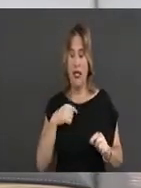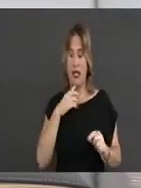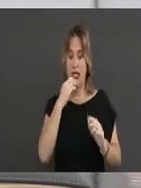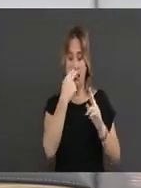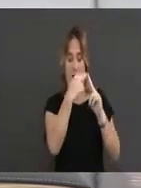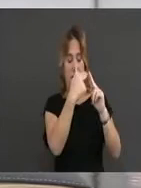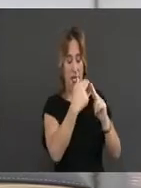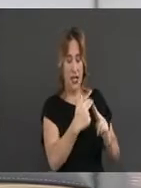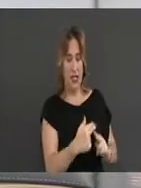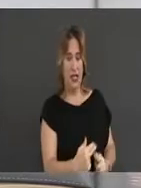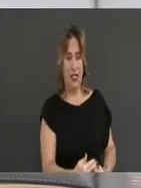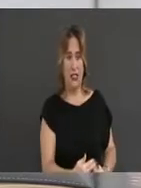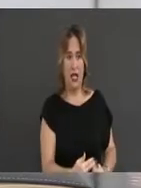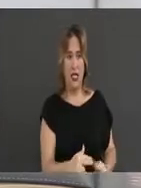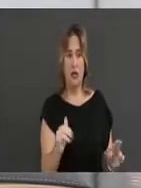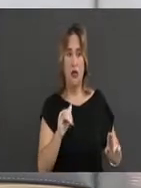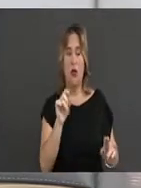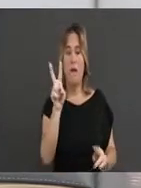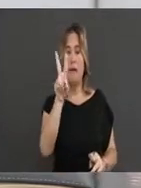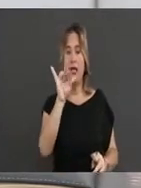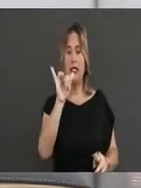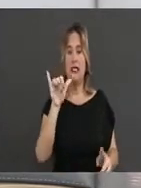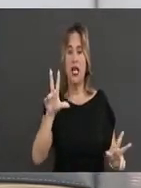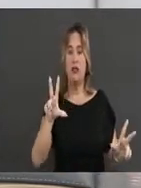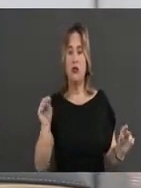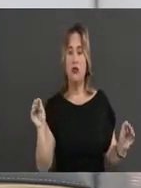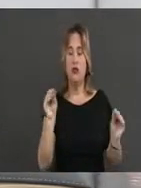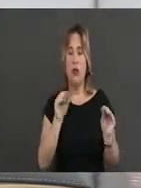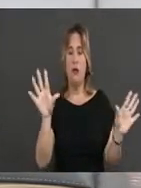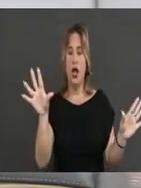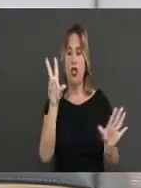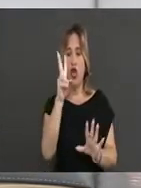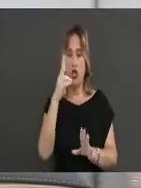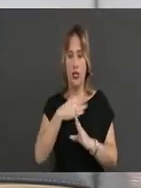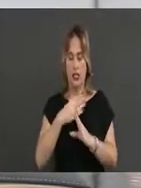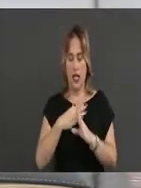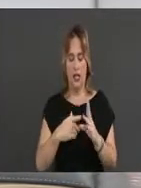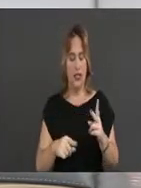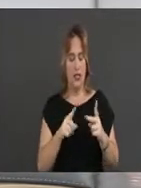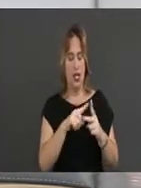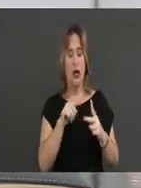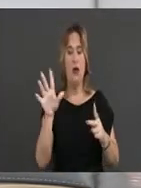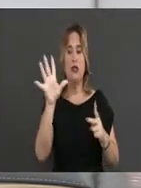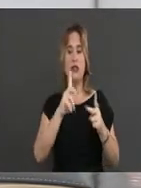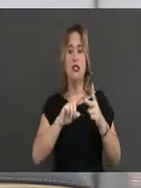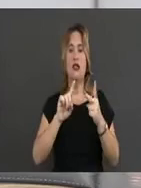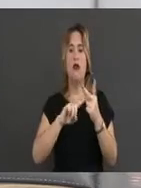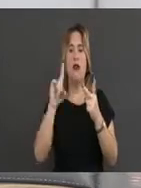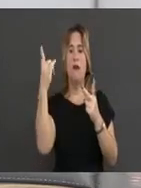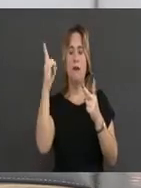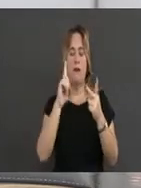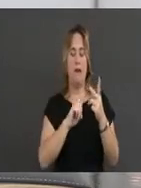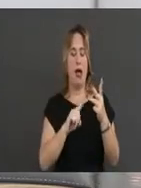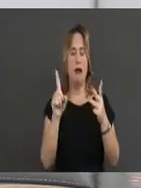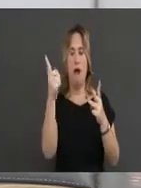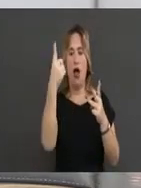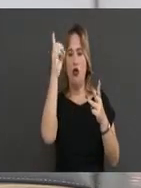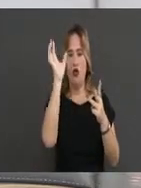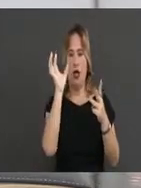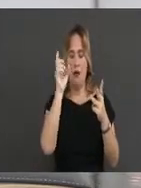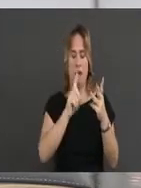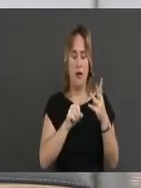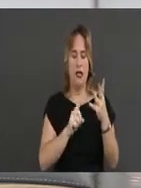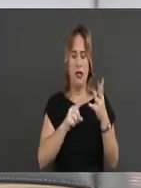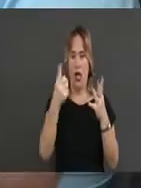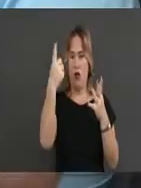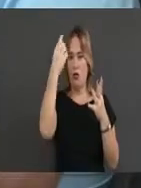que pudiéramos decirlo también, de las 26 unidades. Son 12 en Santiago de Cuba, 5 en Palma Soriano, 1 en Mella, 1 en